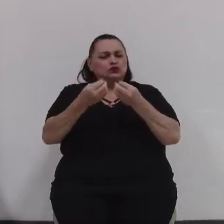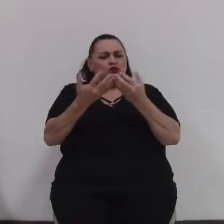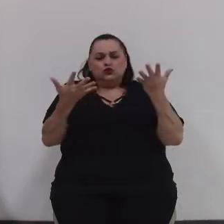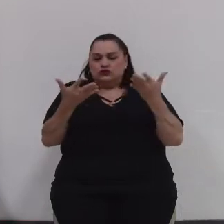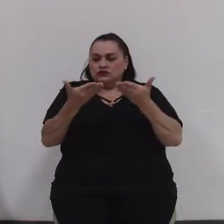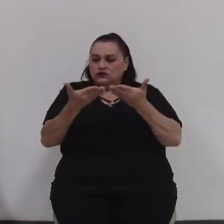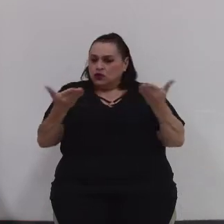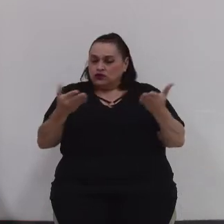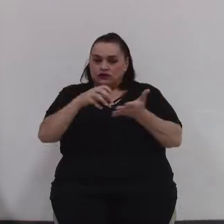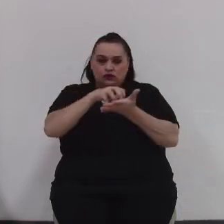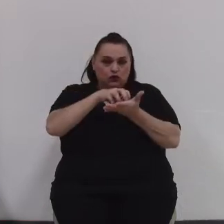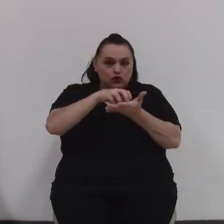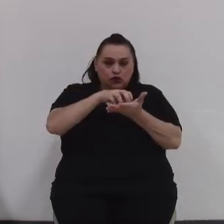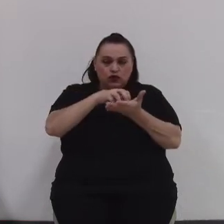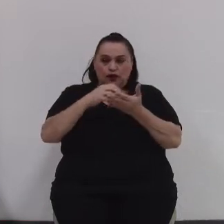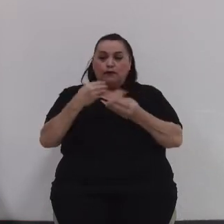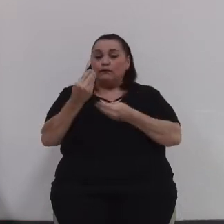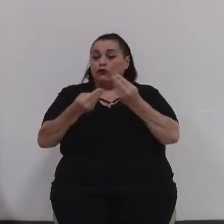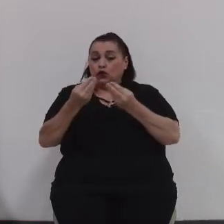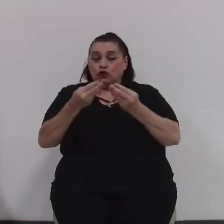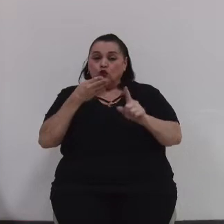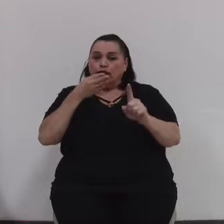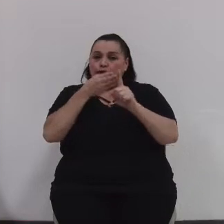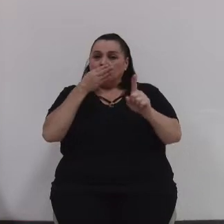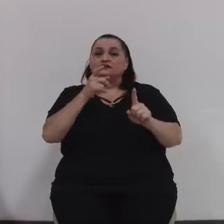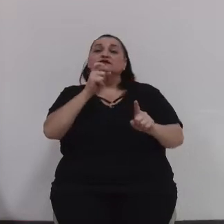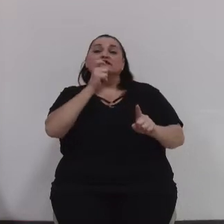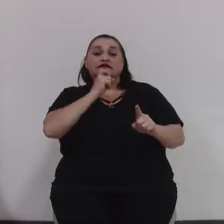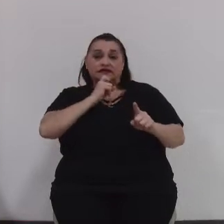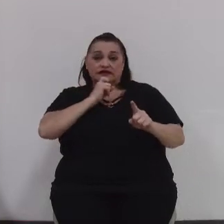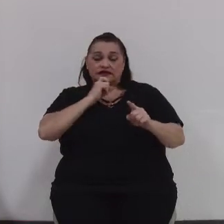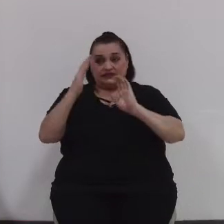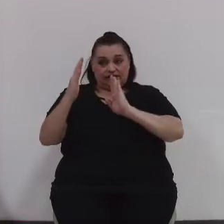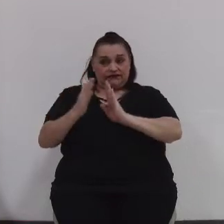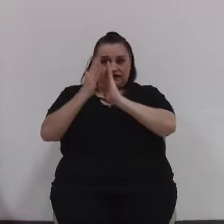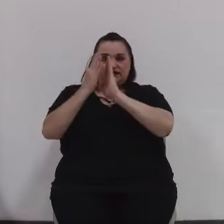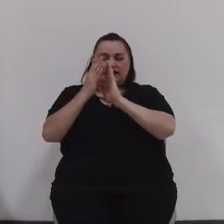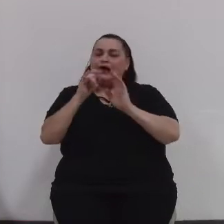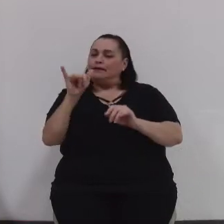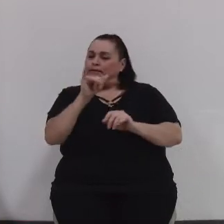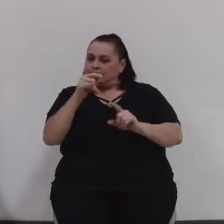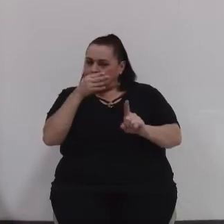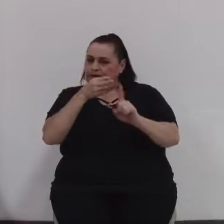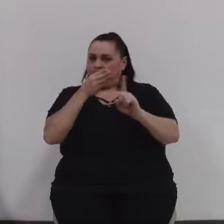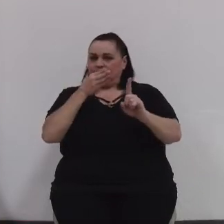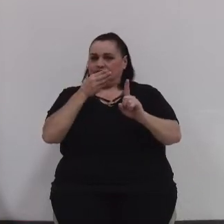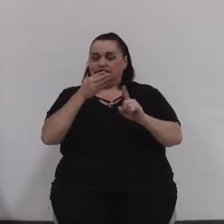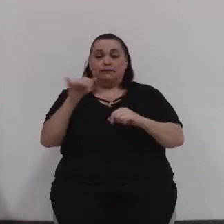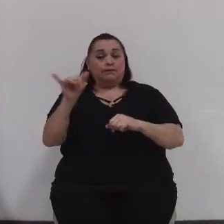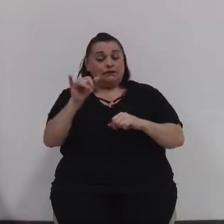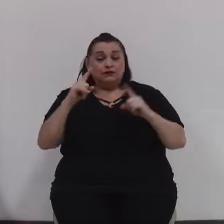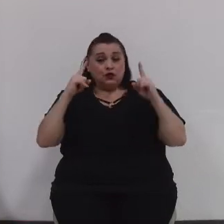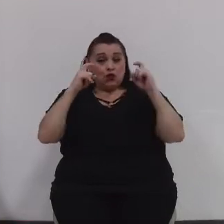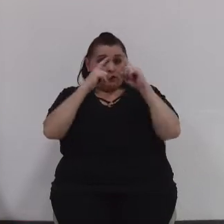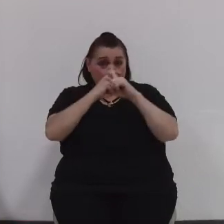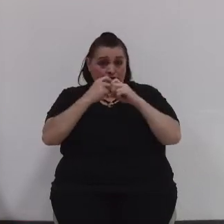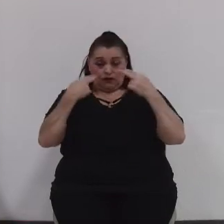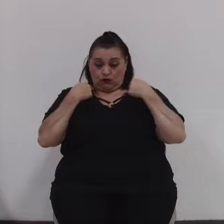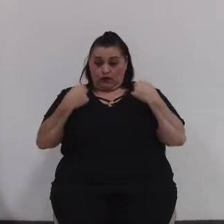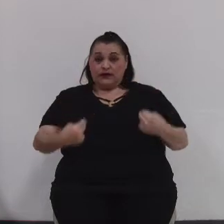de incertidumbre, producto de amenazas difíciles de afrontar en sí mismas, a la vez que resulta complicado para la